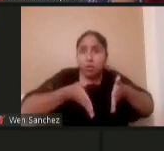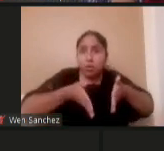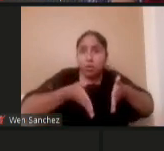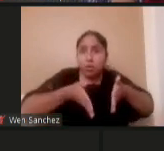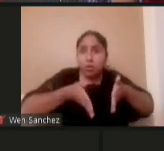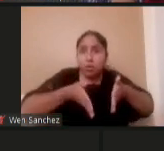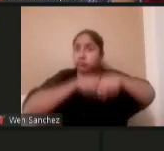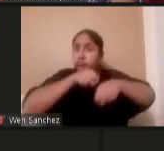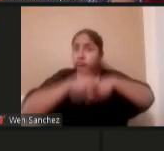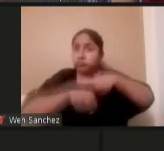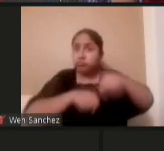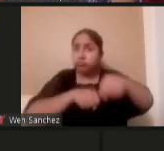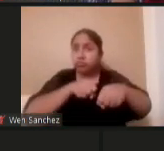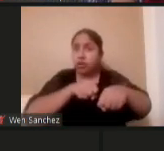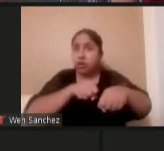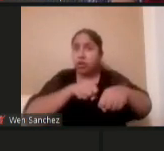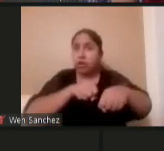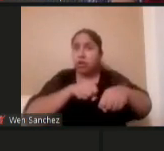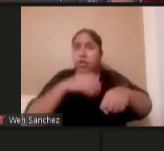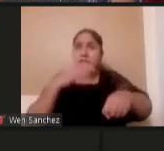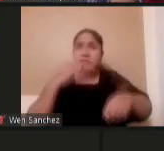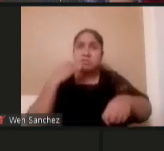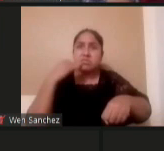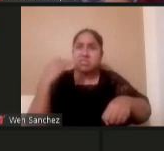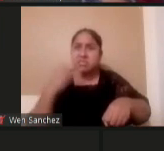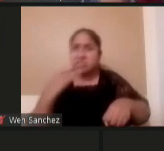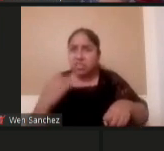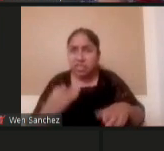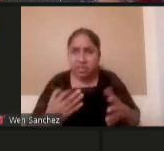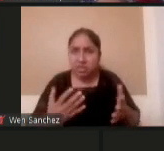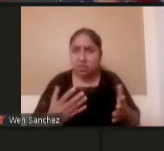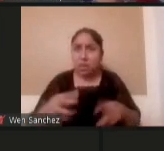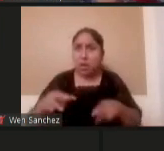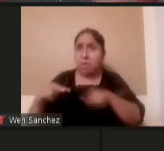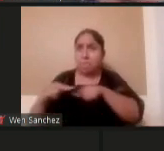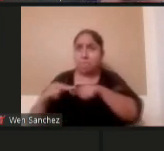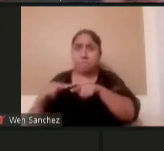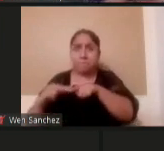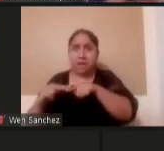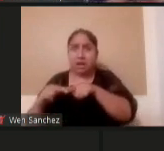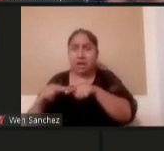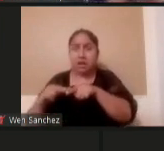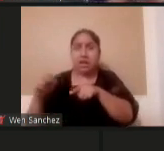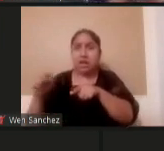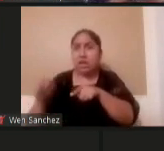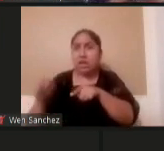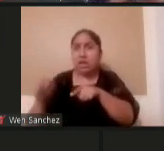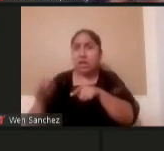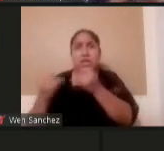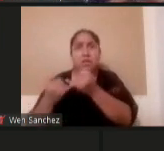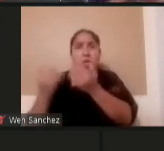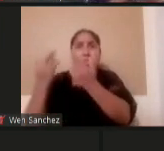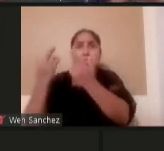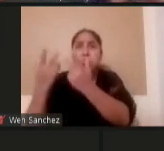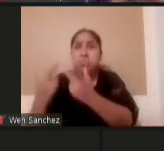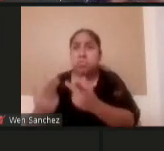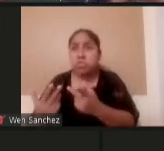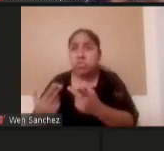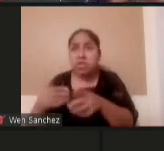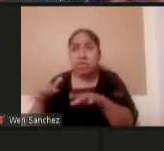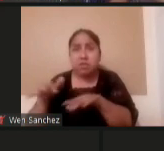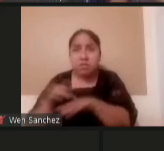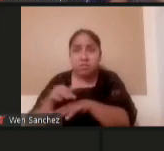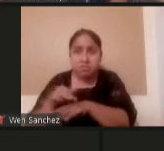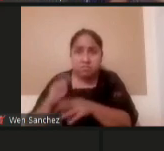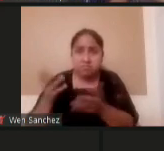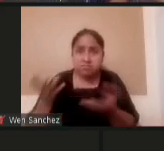parques sin mantenimiento y en abandono. Dependencias como desarrollo urbano, obras públicas y seguridad vial pueden